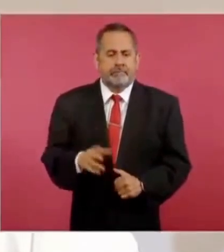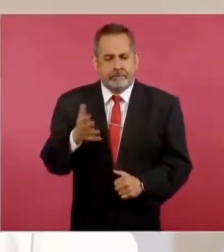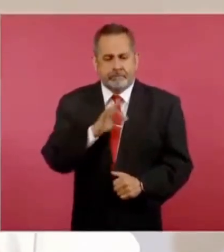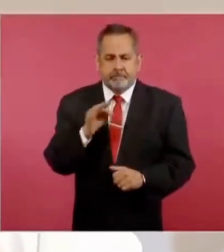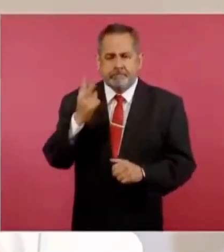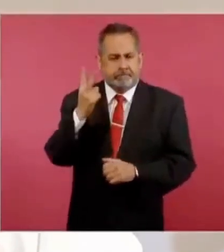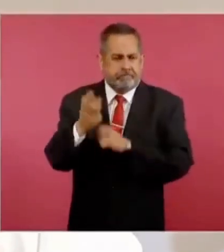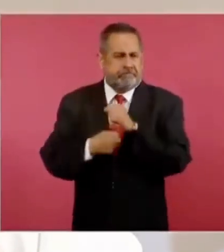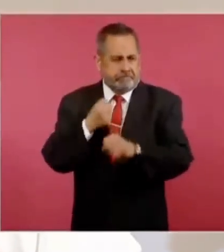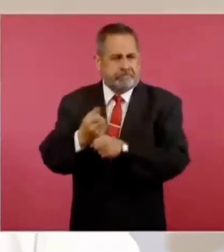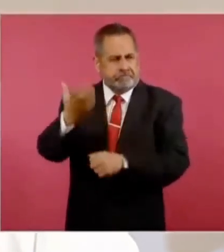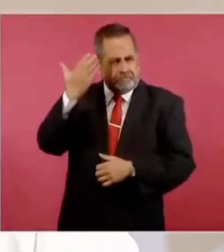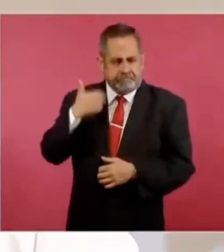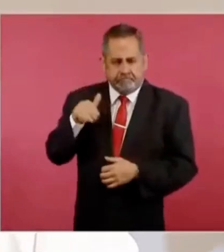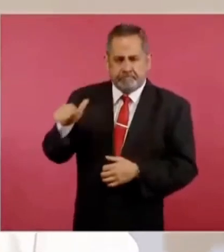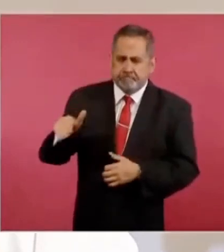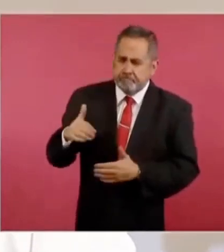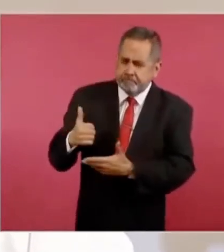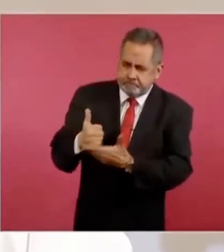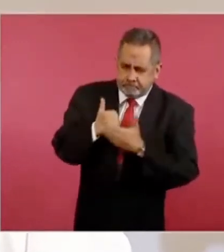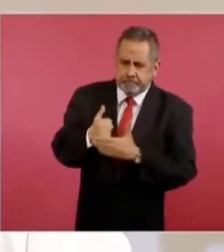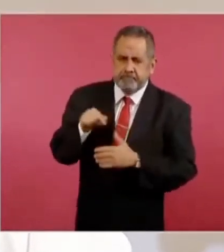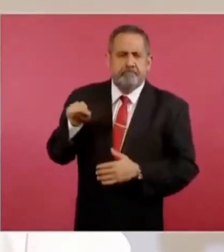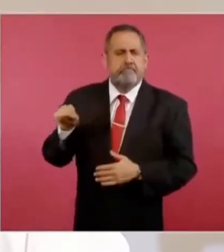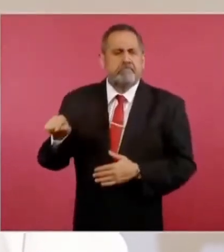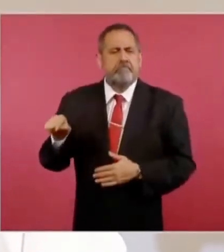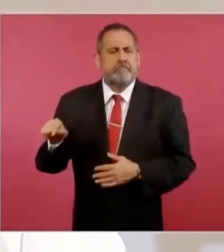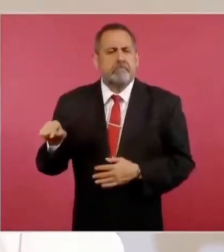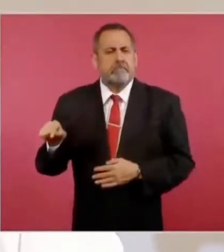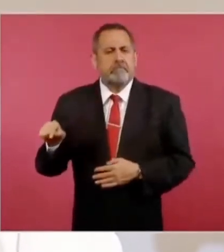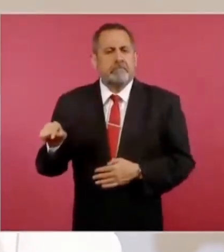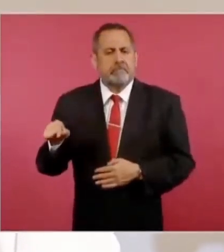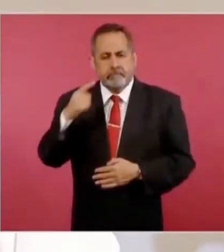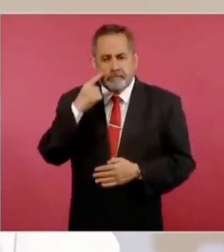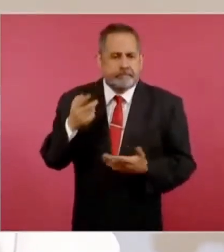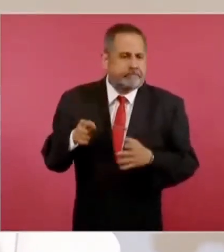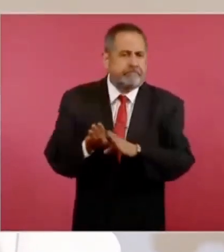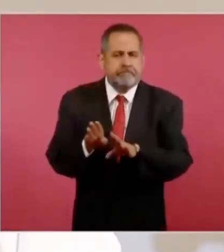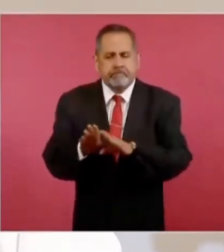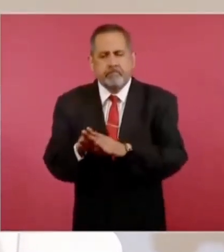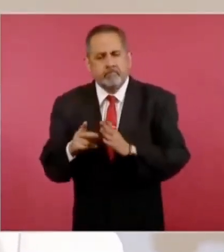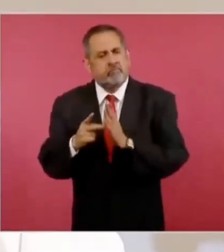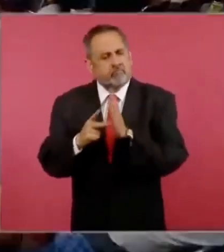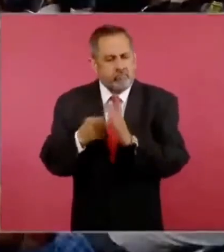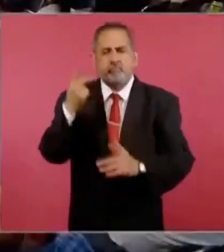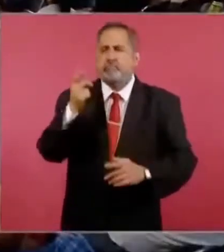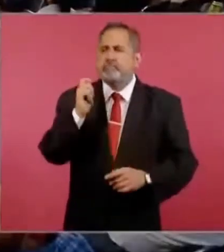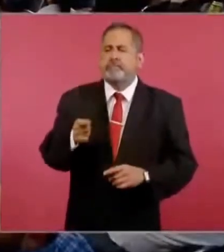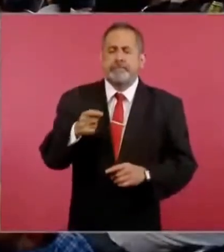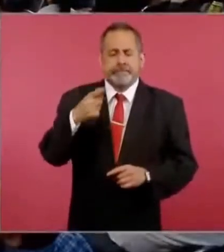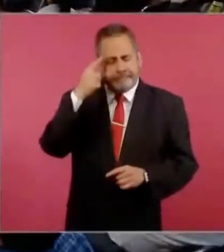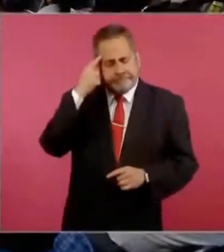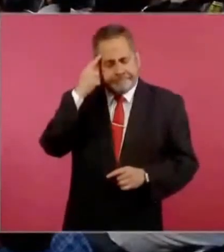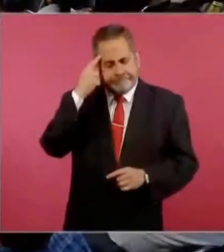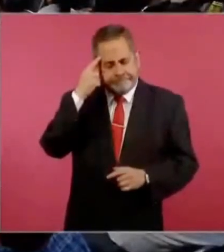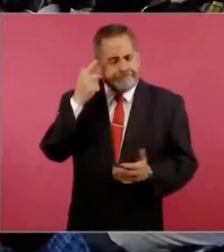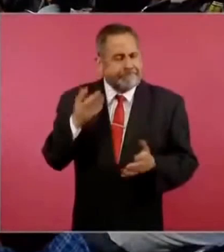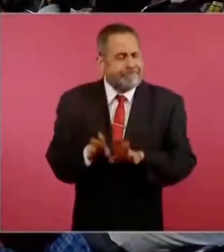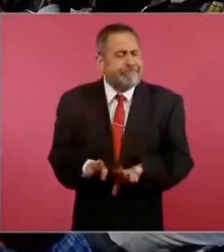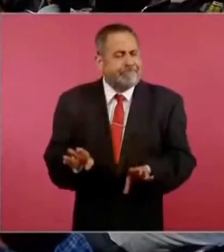ya 2. Que nos ayudara para ver cómo volvíamos, cómo